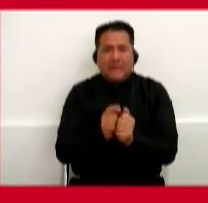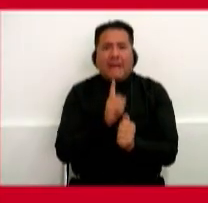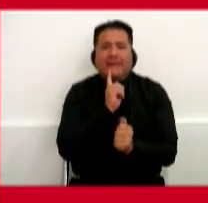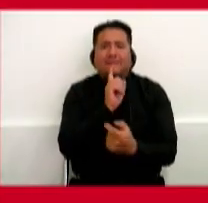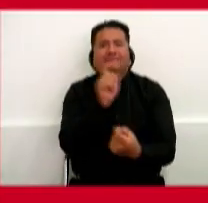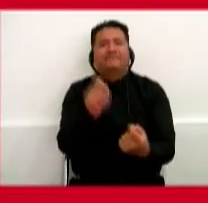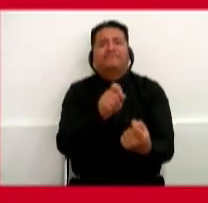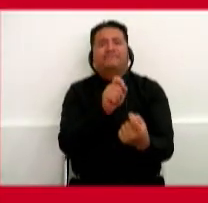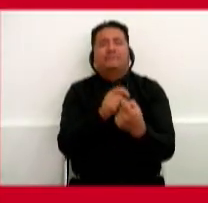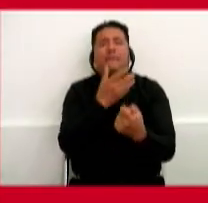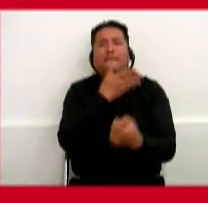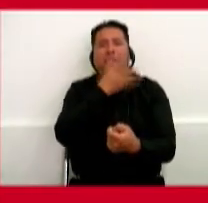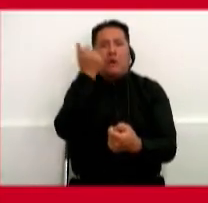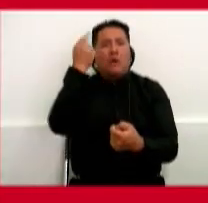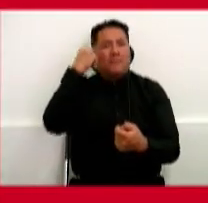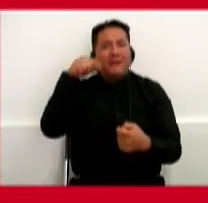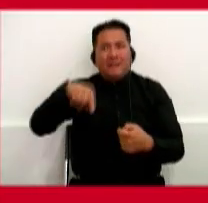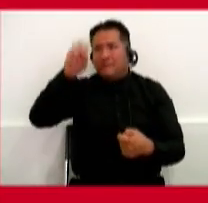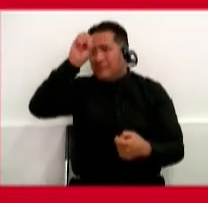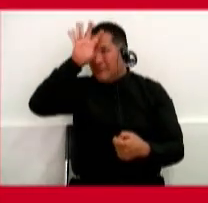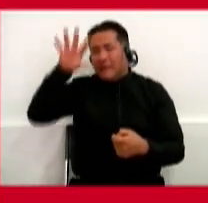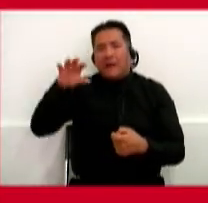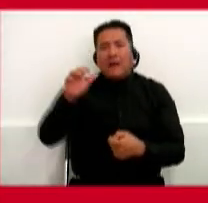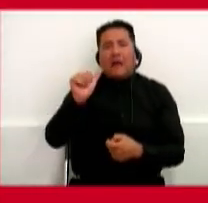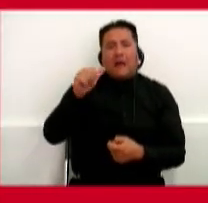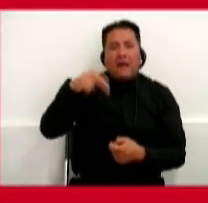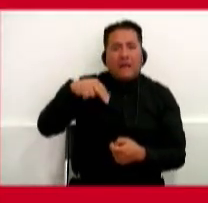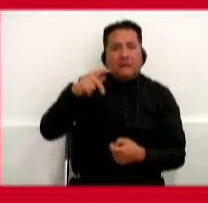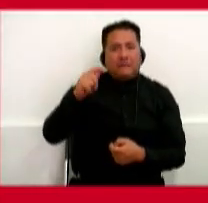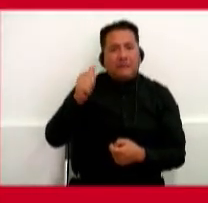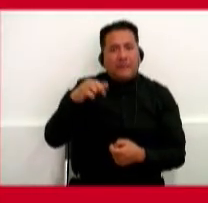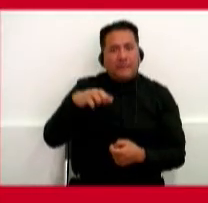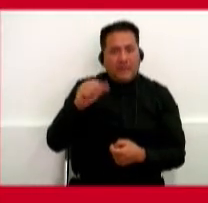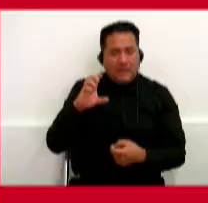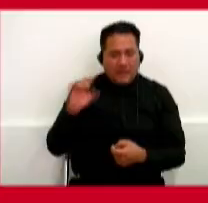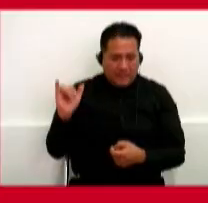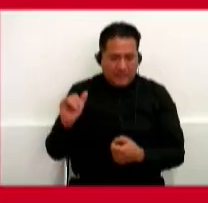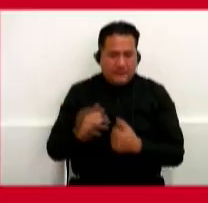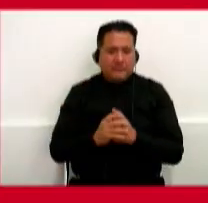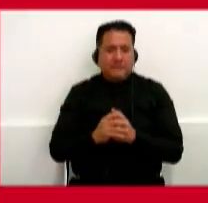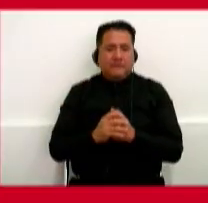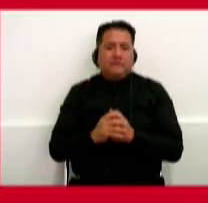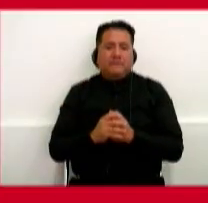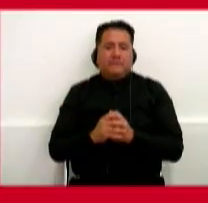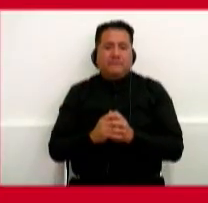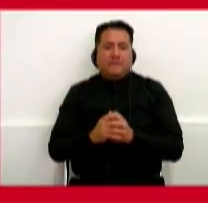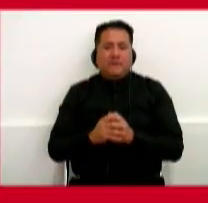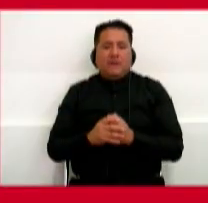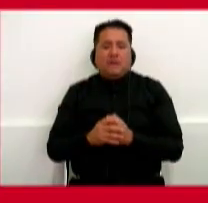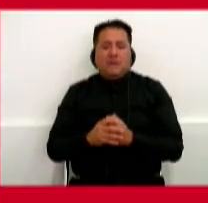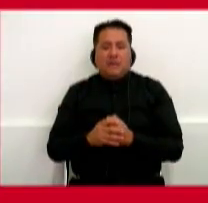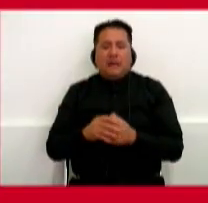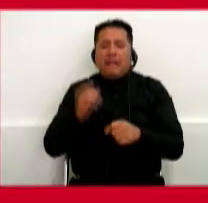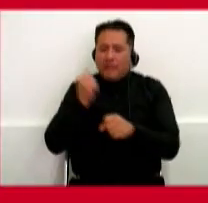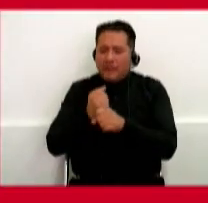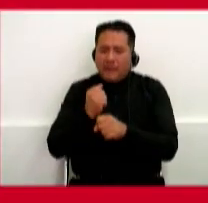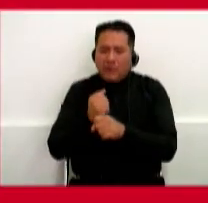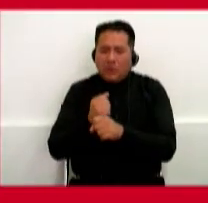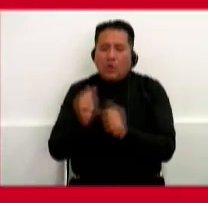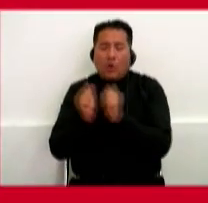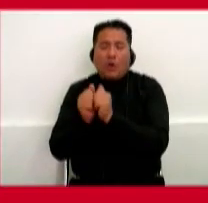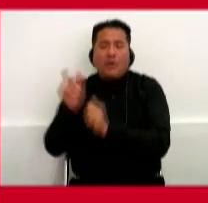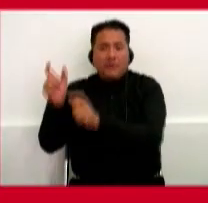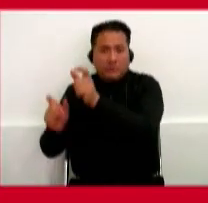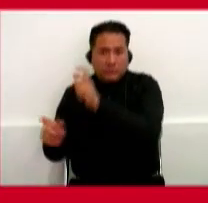Lo que también generamos es confianza entre operadores, supervisores e instructores, porque hacemos